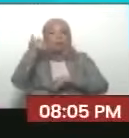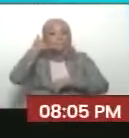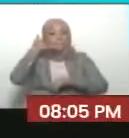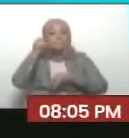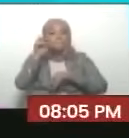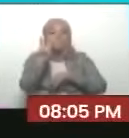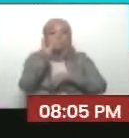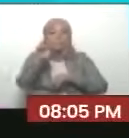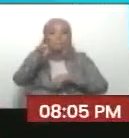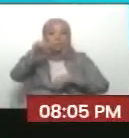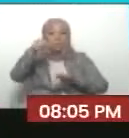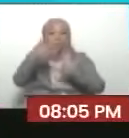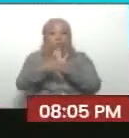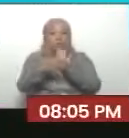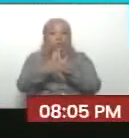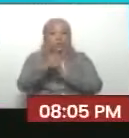APP.